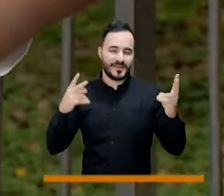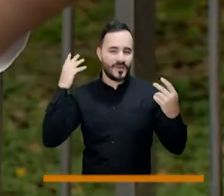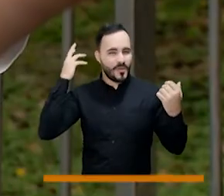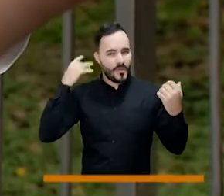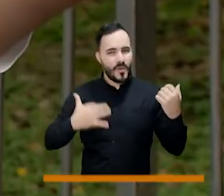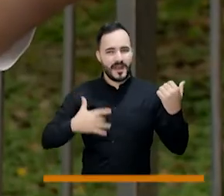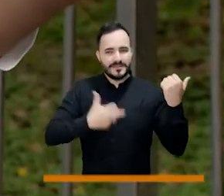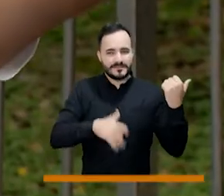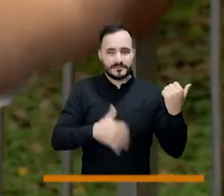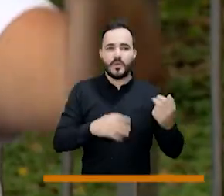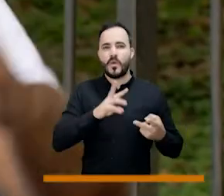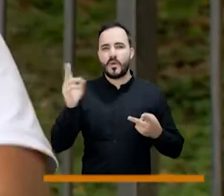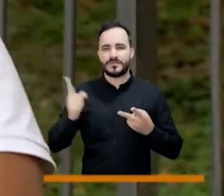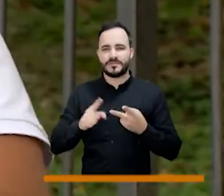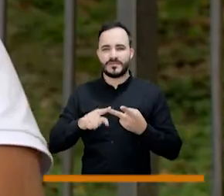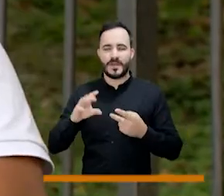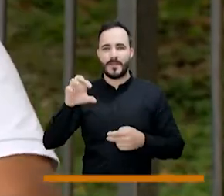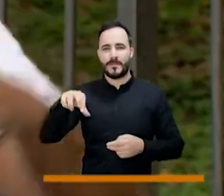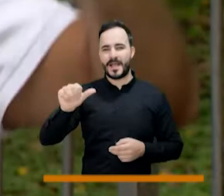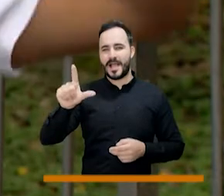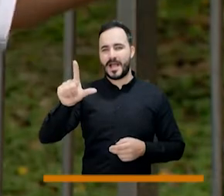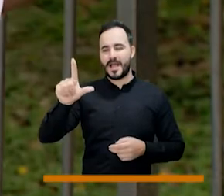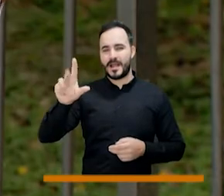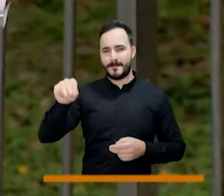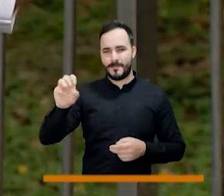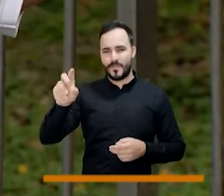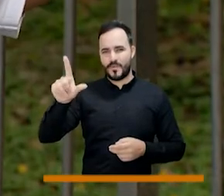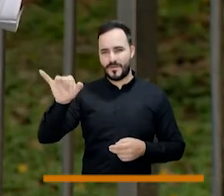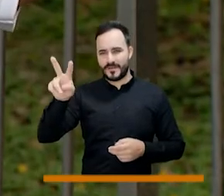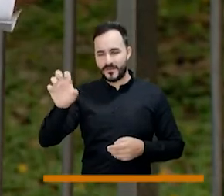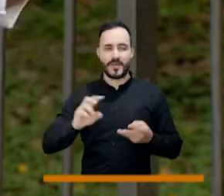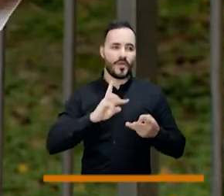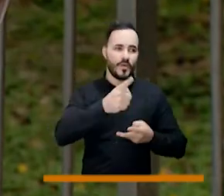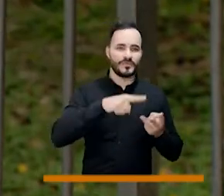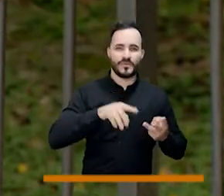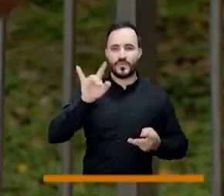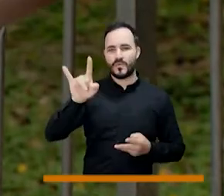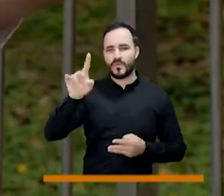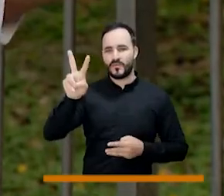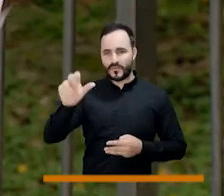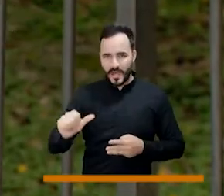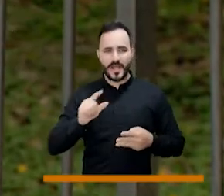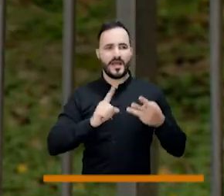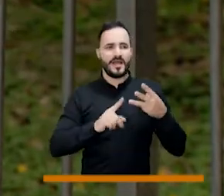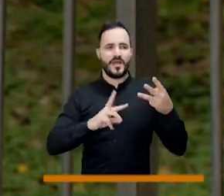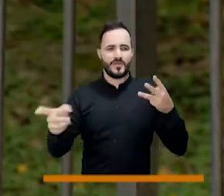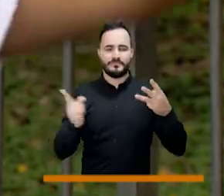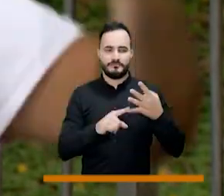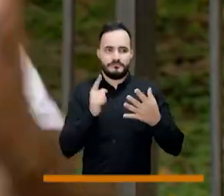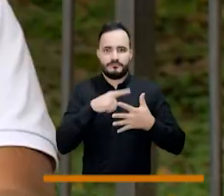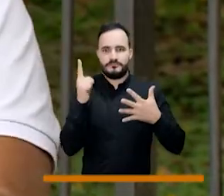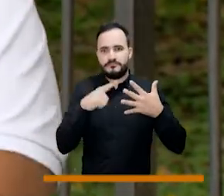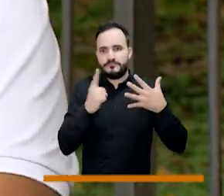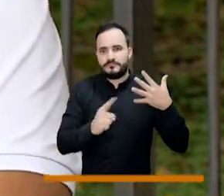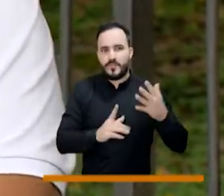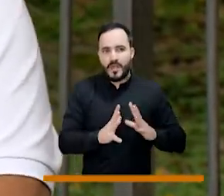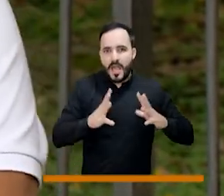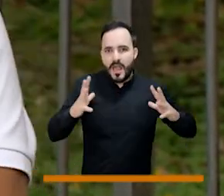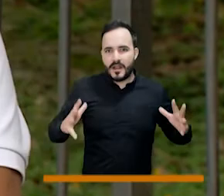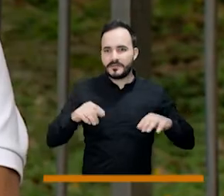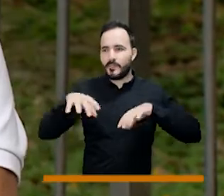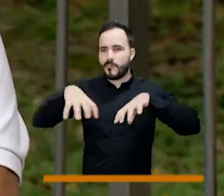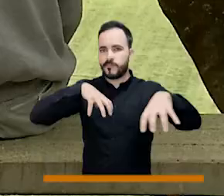tenemos la piscina de Colgate Palmolives, tenemos la uva Sin Fronteras acá abajo, tenemos, no, o sea, tenemos